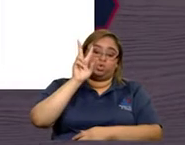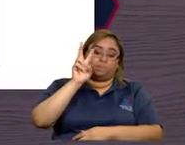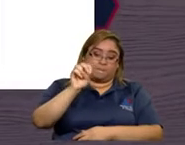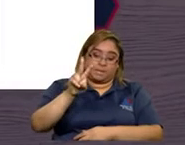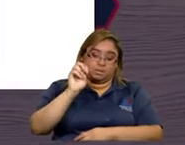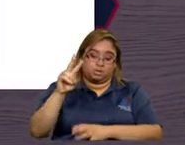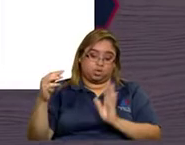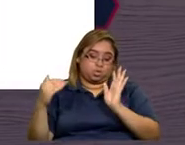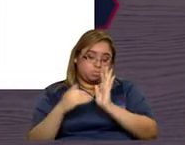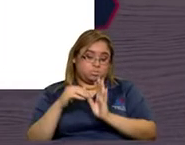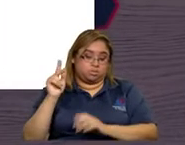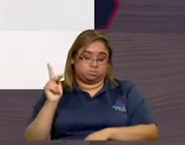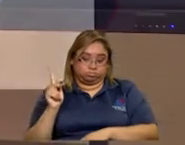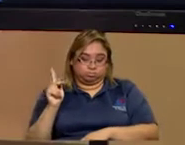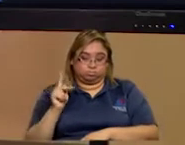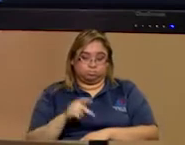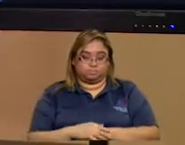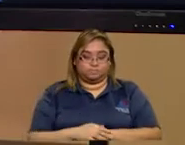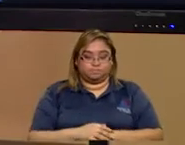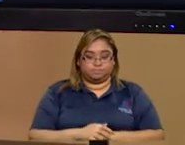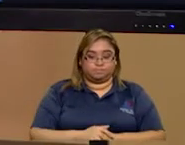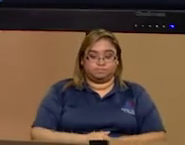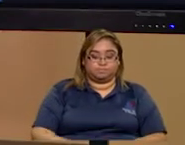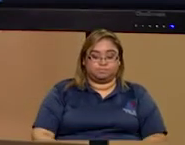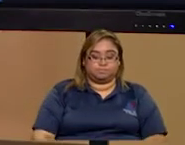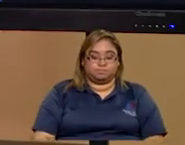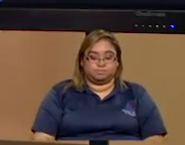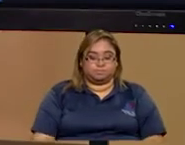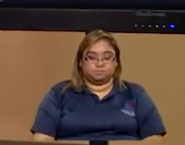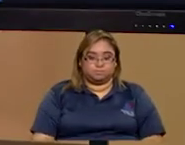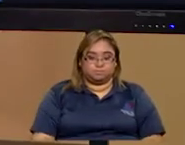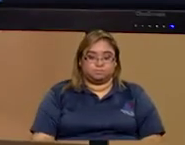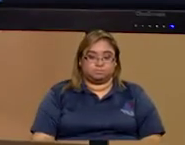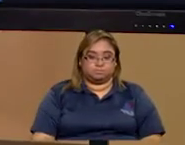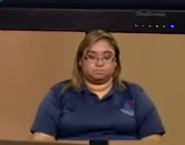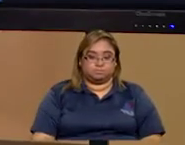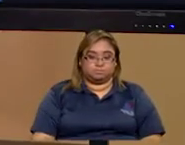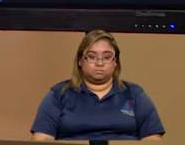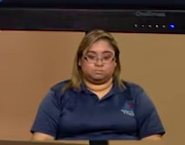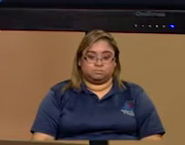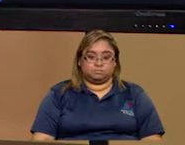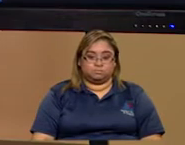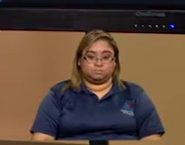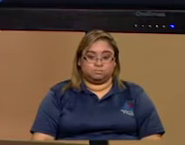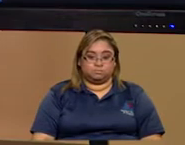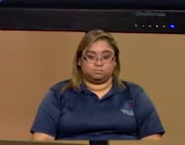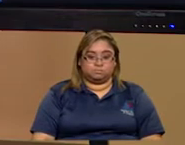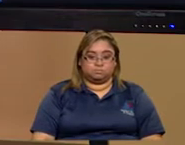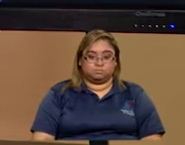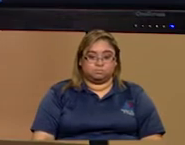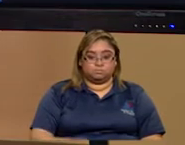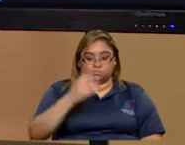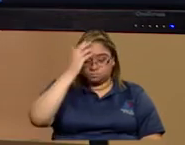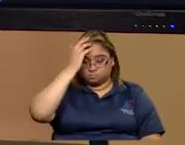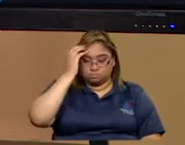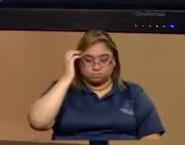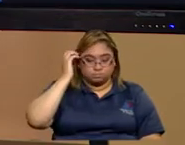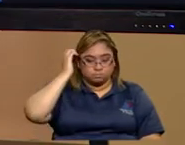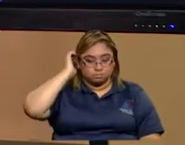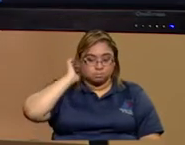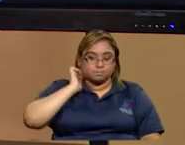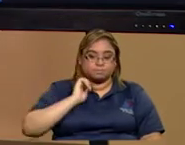transformándolo en kilo ohmios sería 22 kilo ohmios y así sucesivamente. Okay. Eso, ¿verdad?